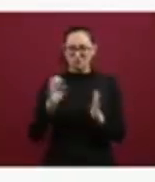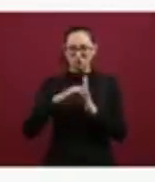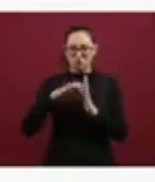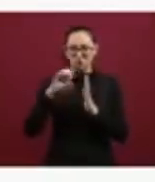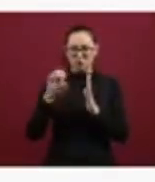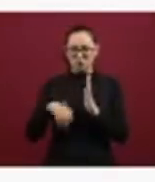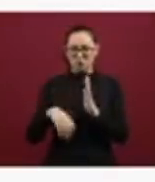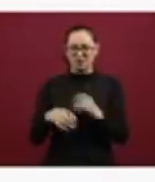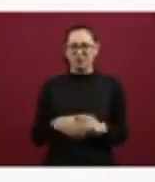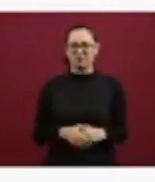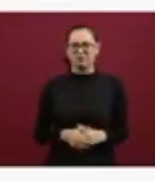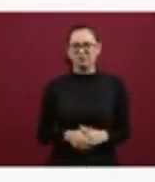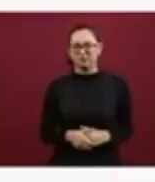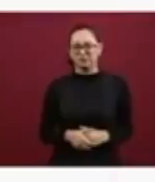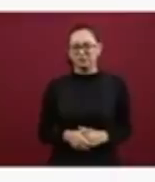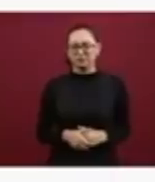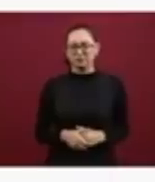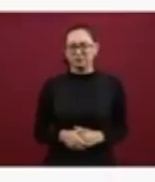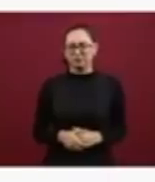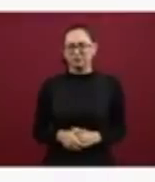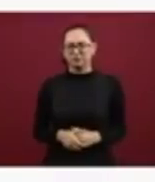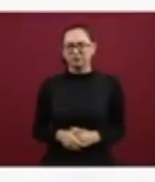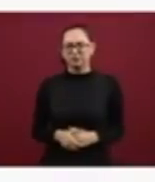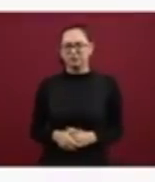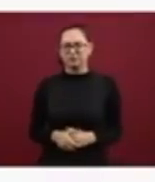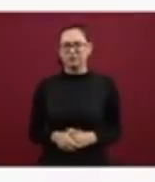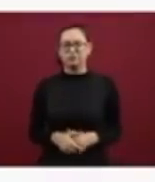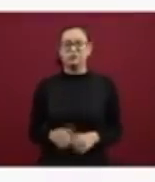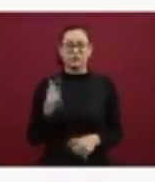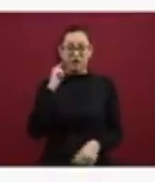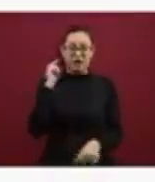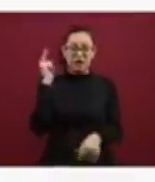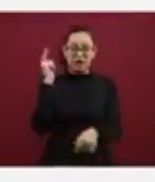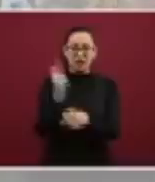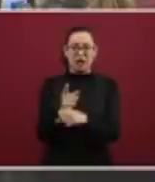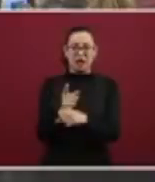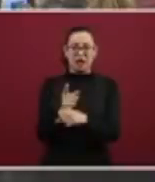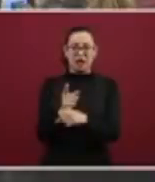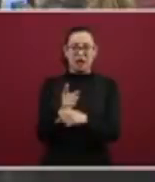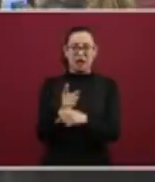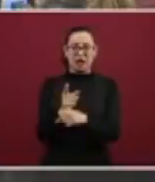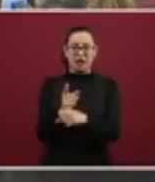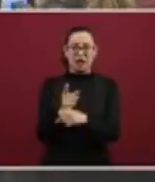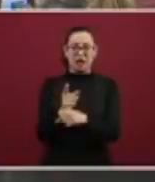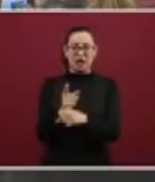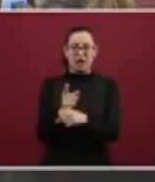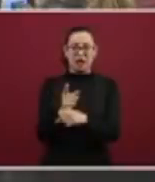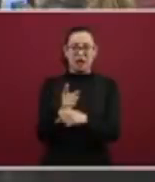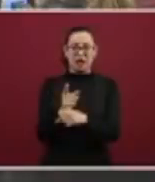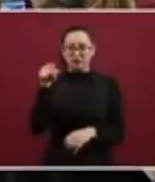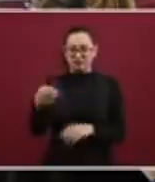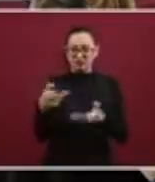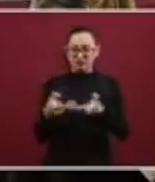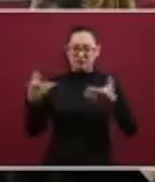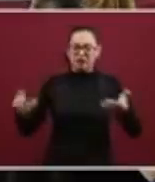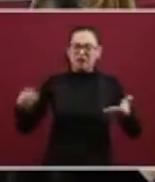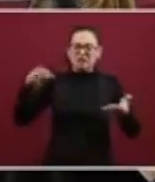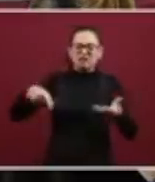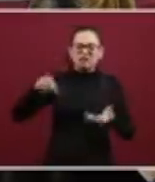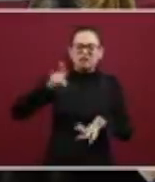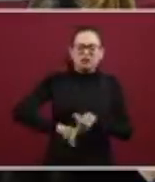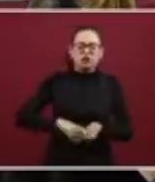el caso de la fosa clandestina localizada en el estado de Nayarit, donde se encontraron 22